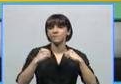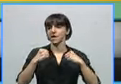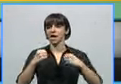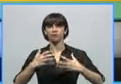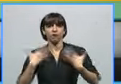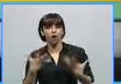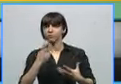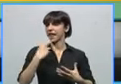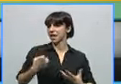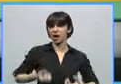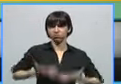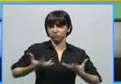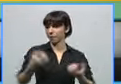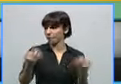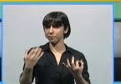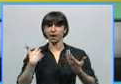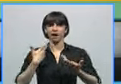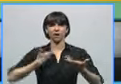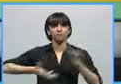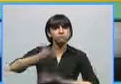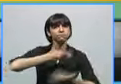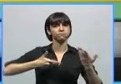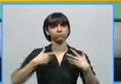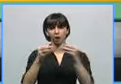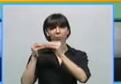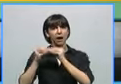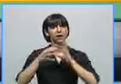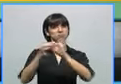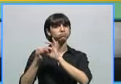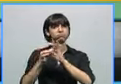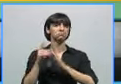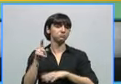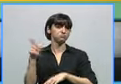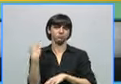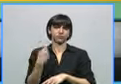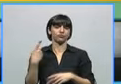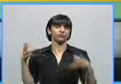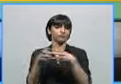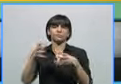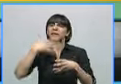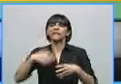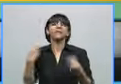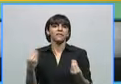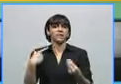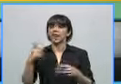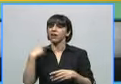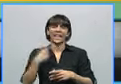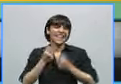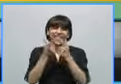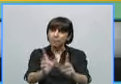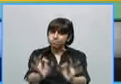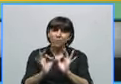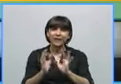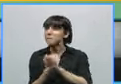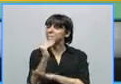predisposición el compañerismo ser solidarios y creo que los chicos entendieron que teníamos que jugar 60 minutos en presión dejarlo todo y un poquito